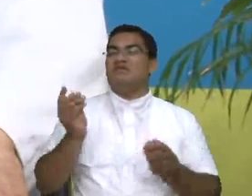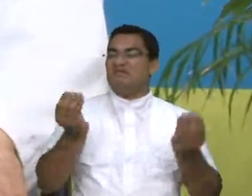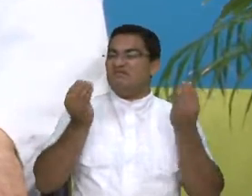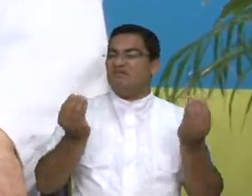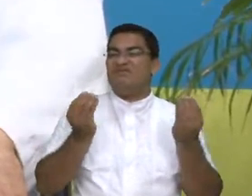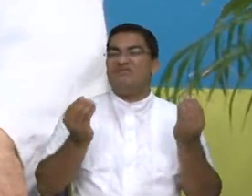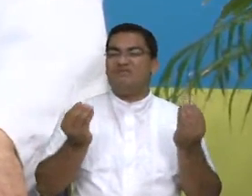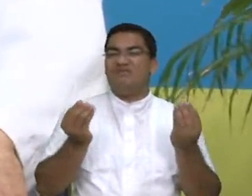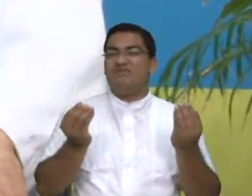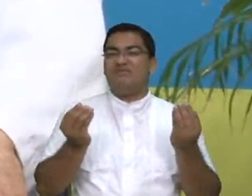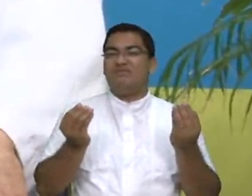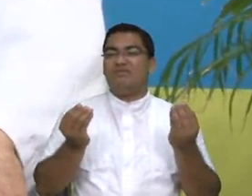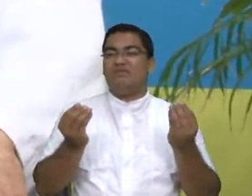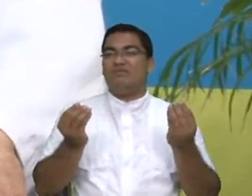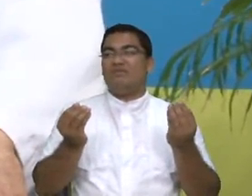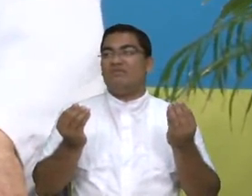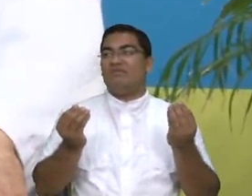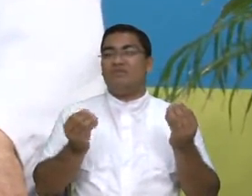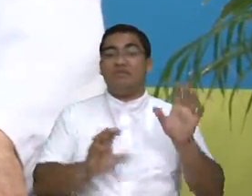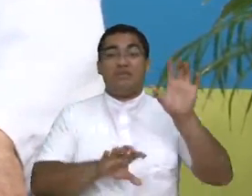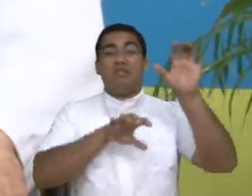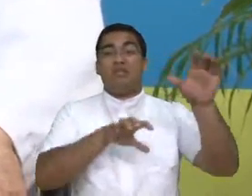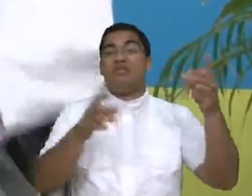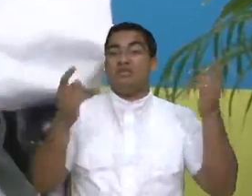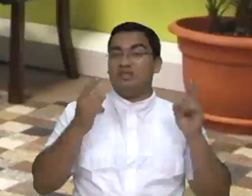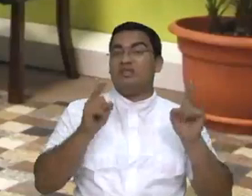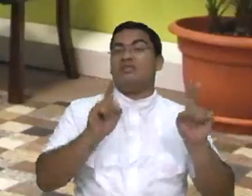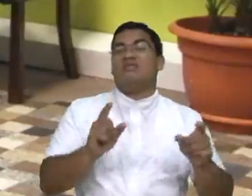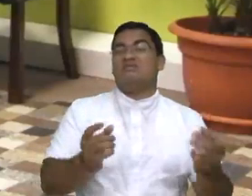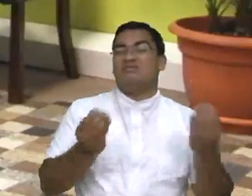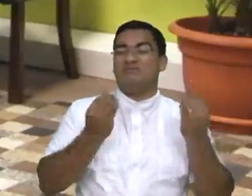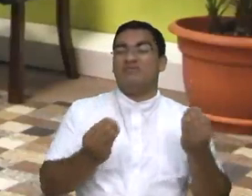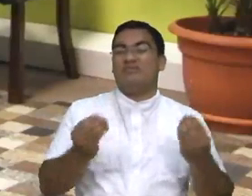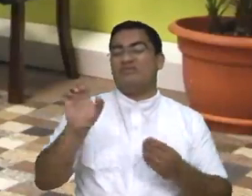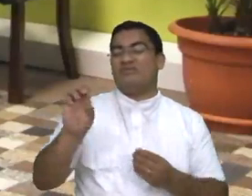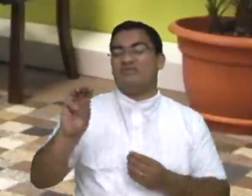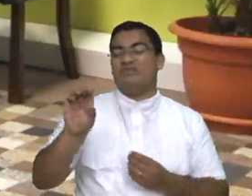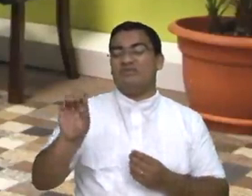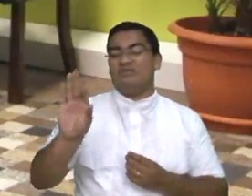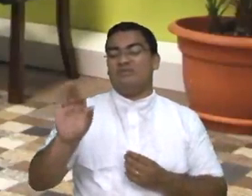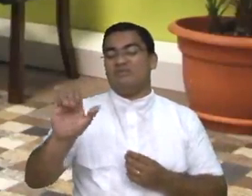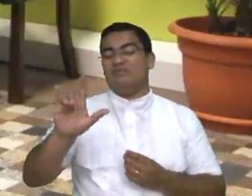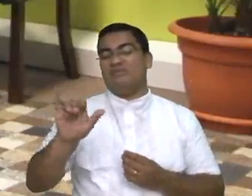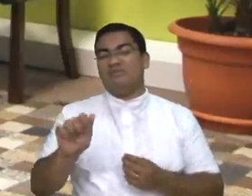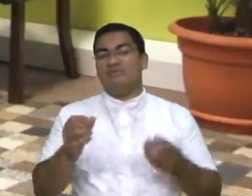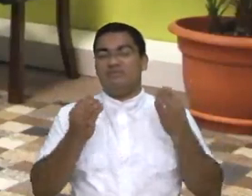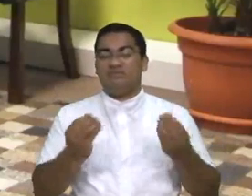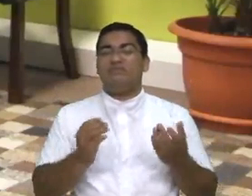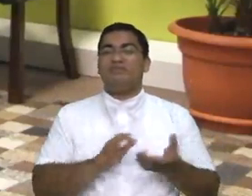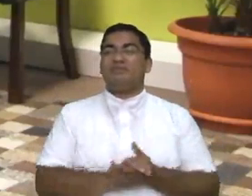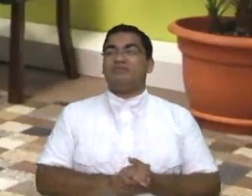hemofilia hay es el Pacífico Occidente, León, Chinandega, donde están los niveles más altos de prevalencia de la